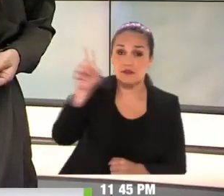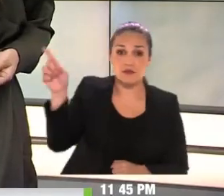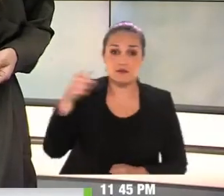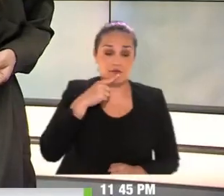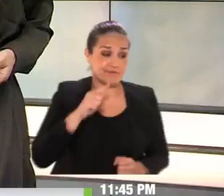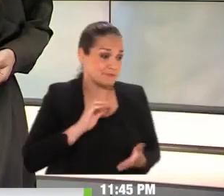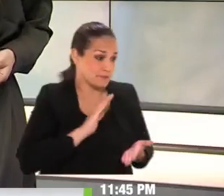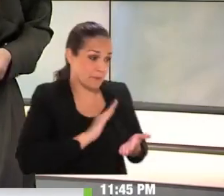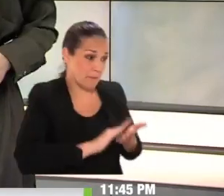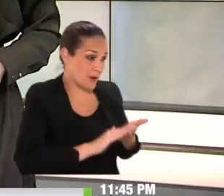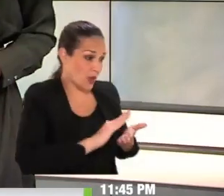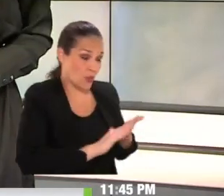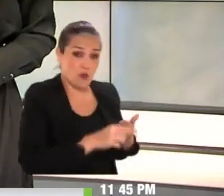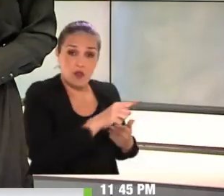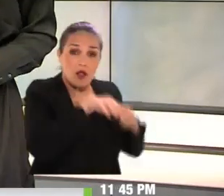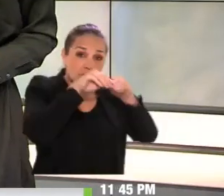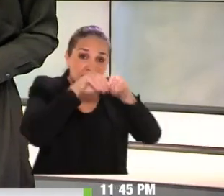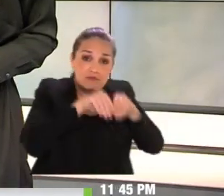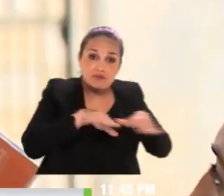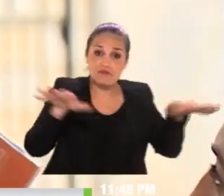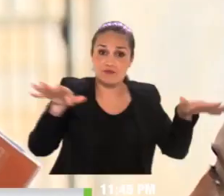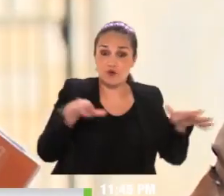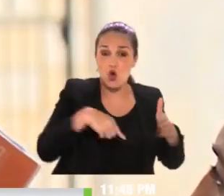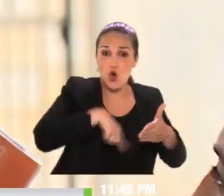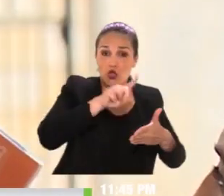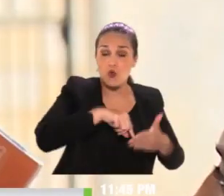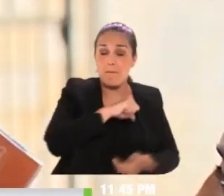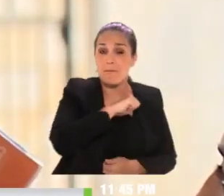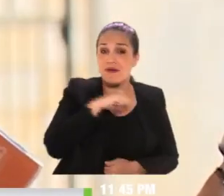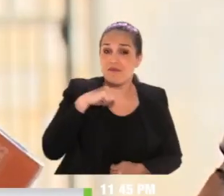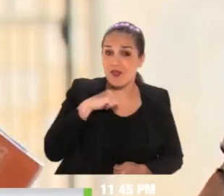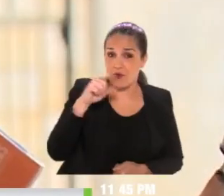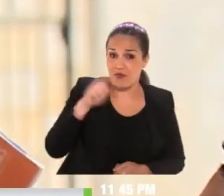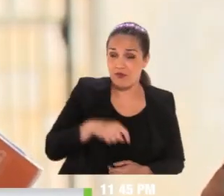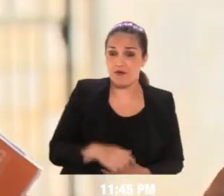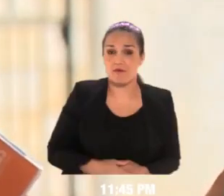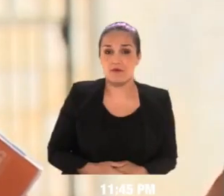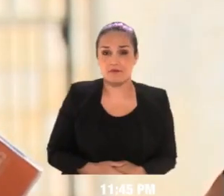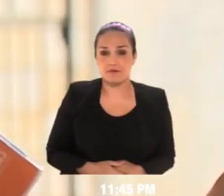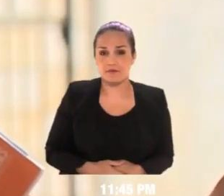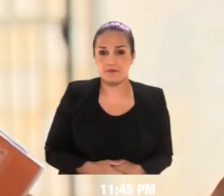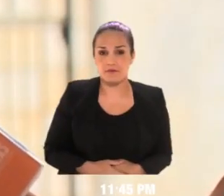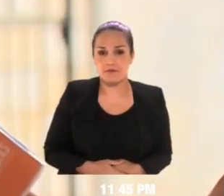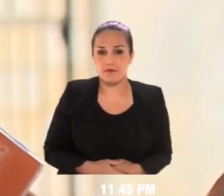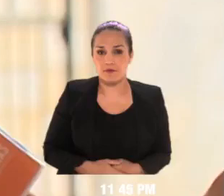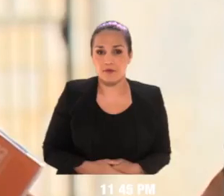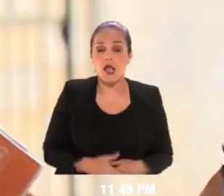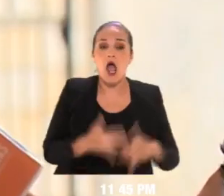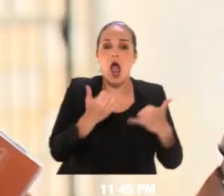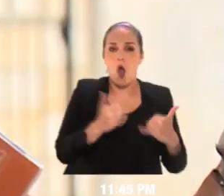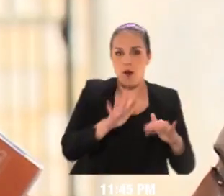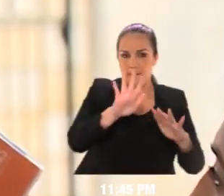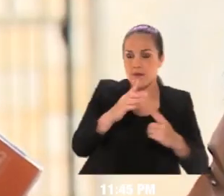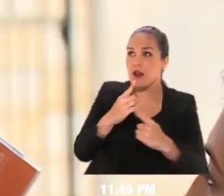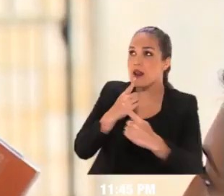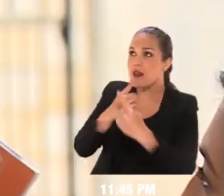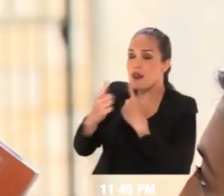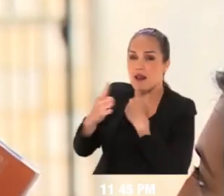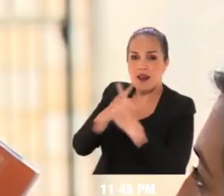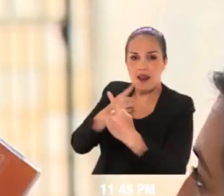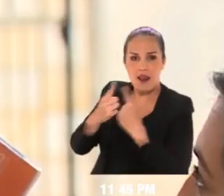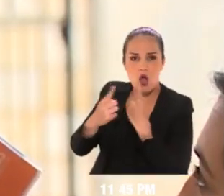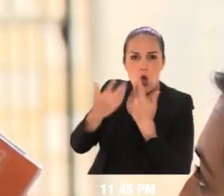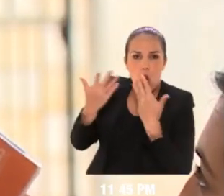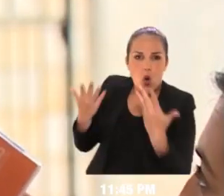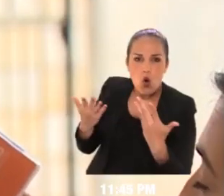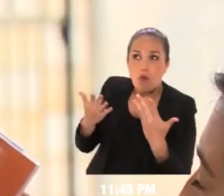un presunto incumplimiento del contrato. Tendremos sesión de trabajo con las diferentes farmacéuticas porque pues tenemos que evaluar de